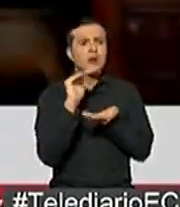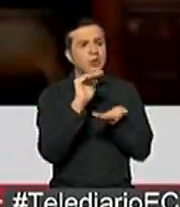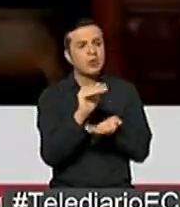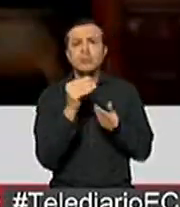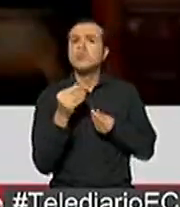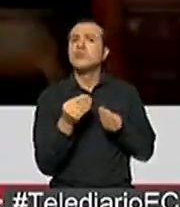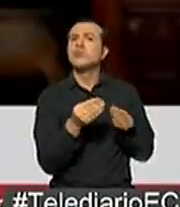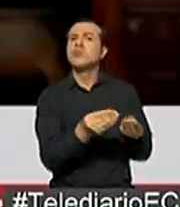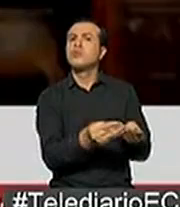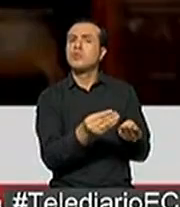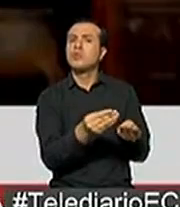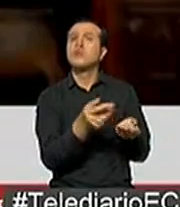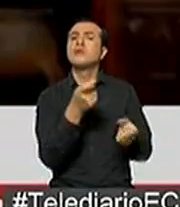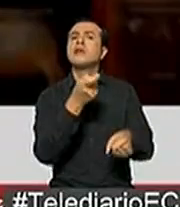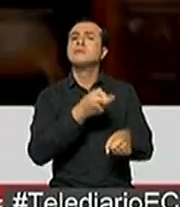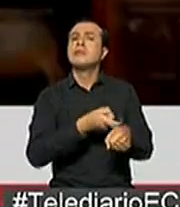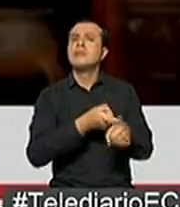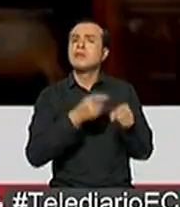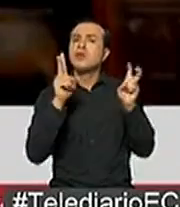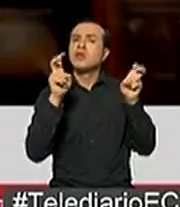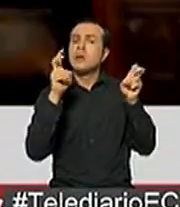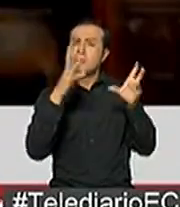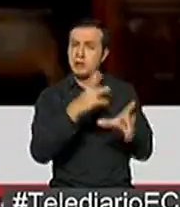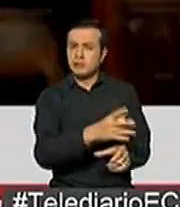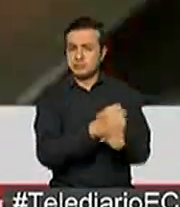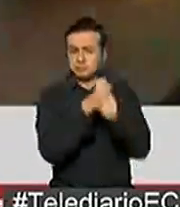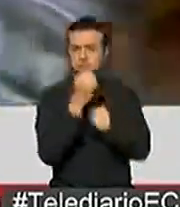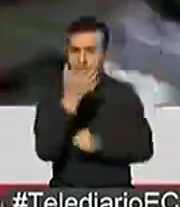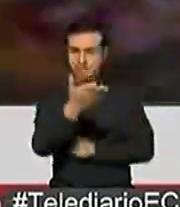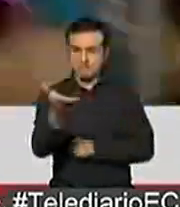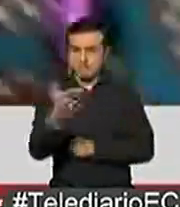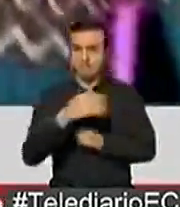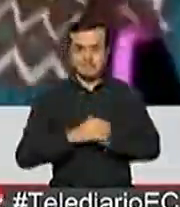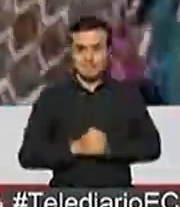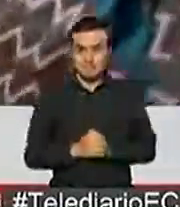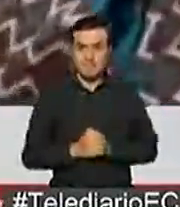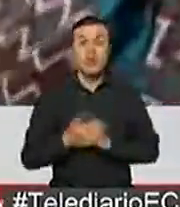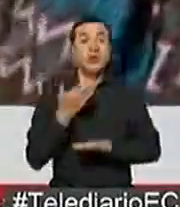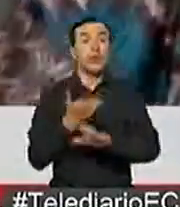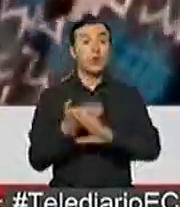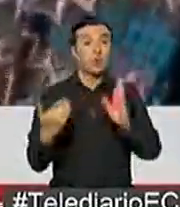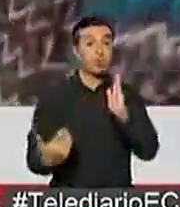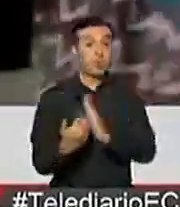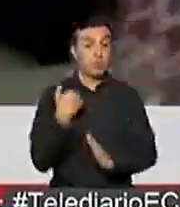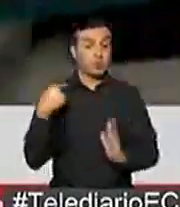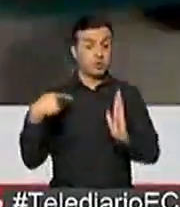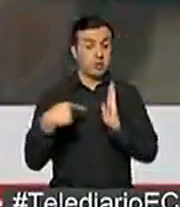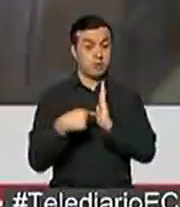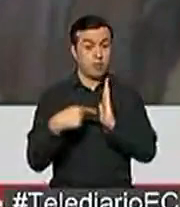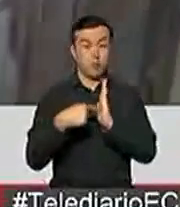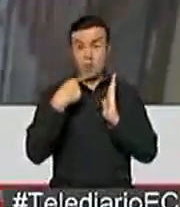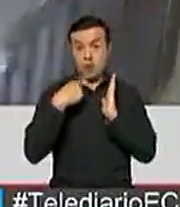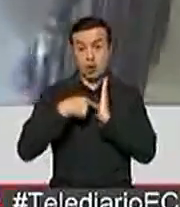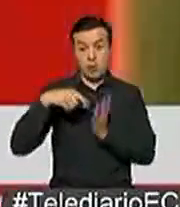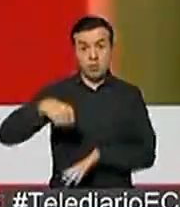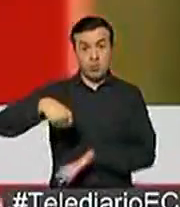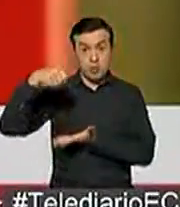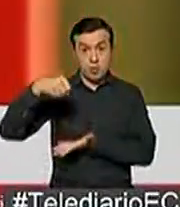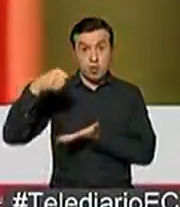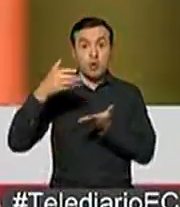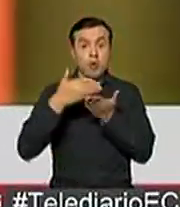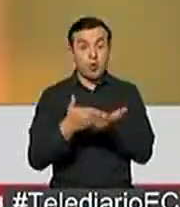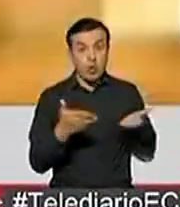tendrán un destino específico la seguridad y se plantean nuevos impuestos a productos como fundas plásticas e